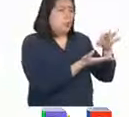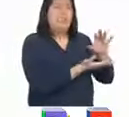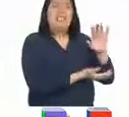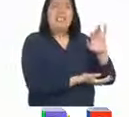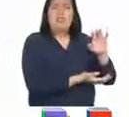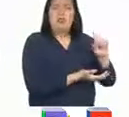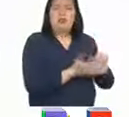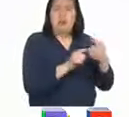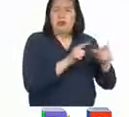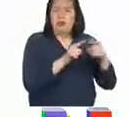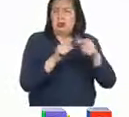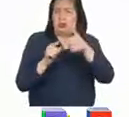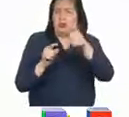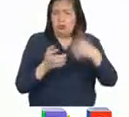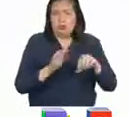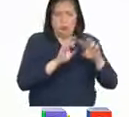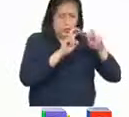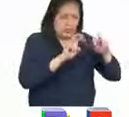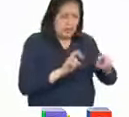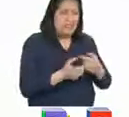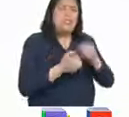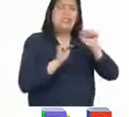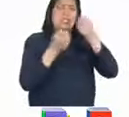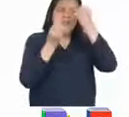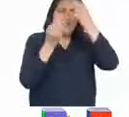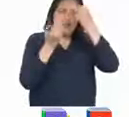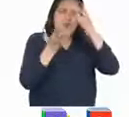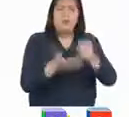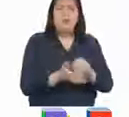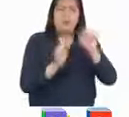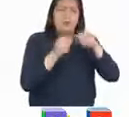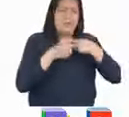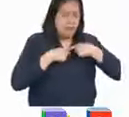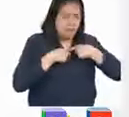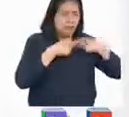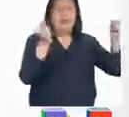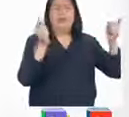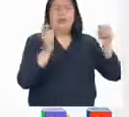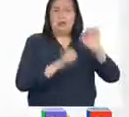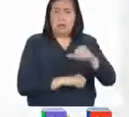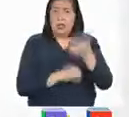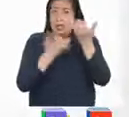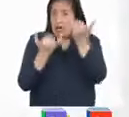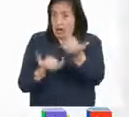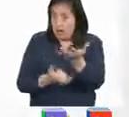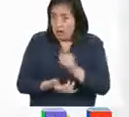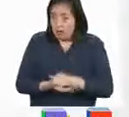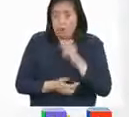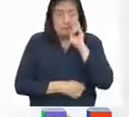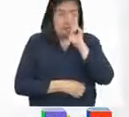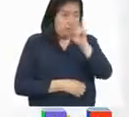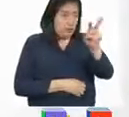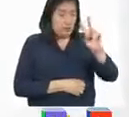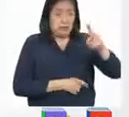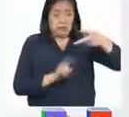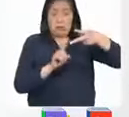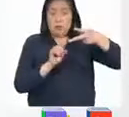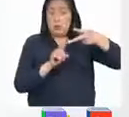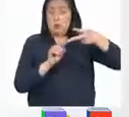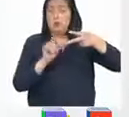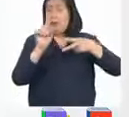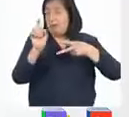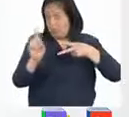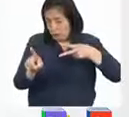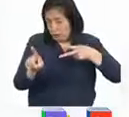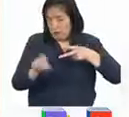estudios y se encarga de elaborar reportes para su divulgación. Ahora veamos la segunda pregunta